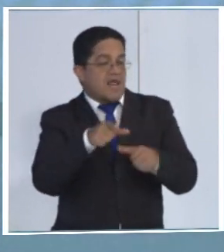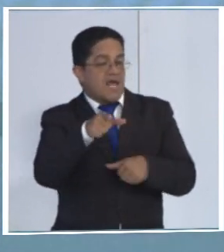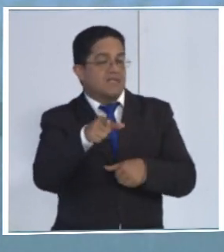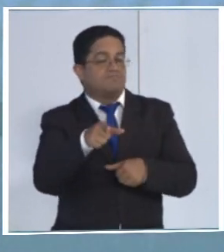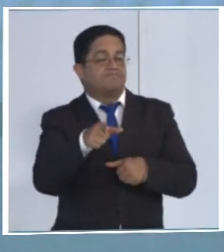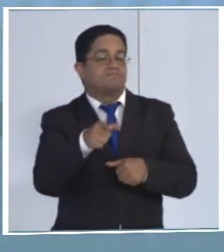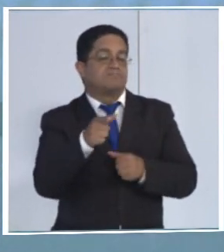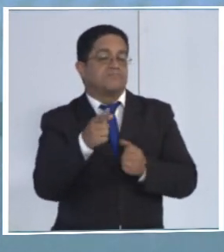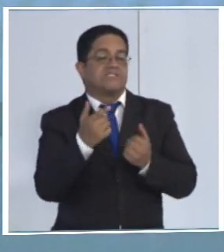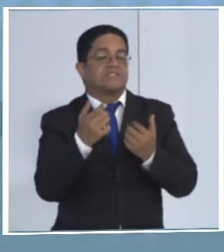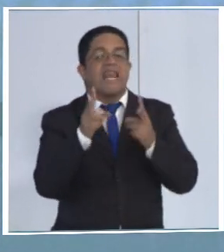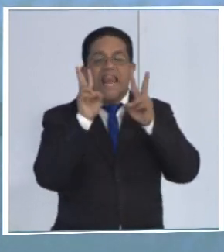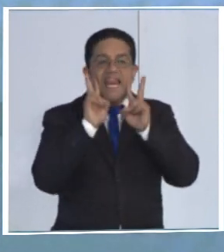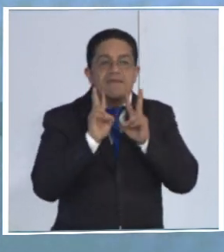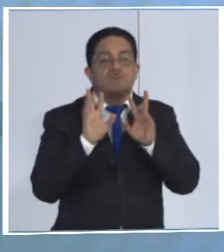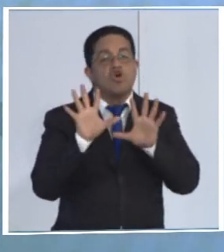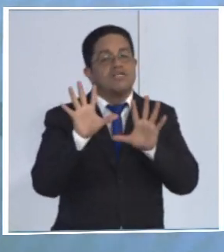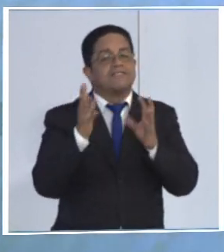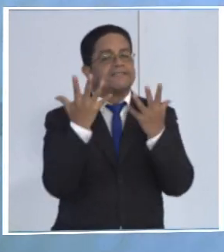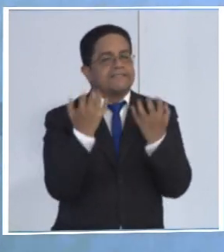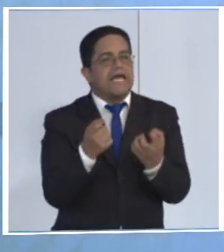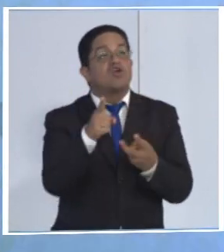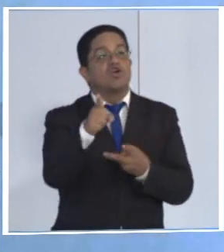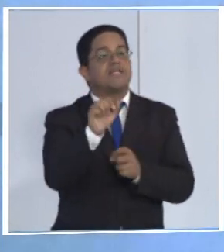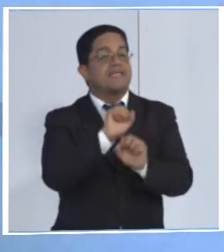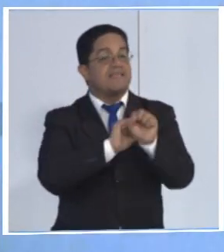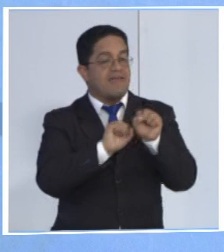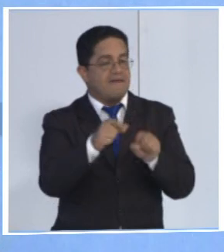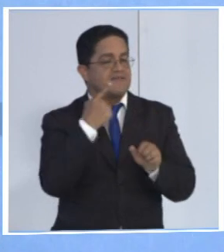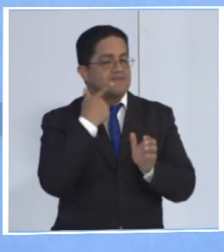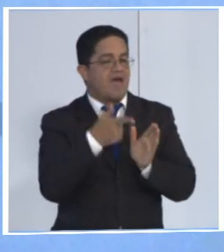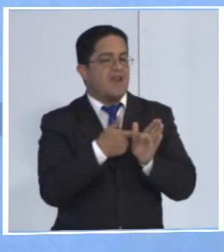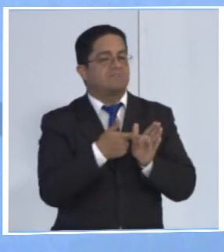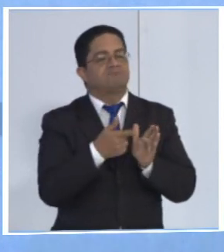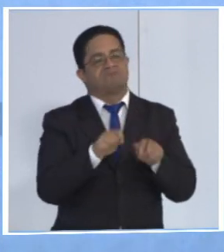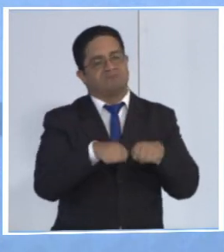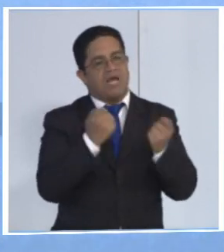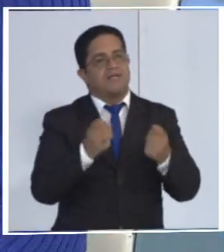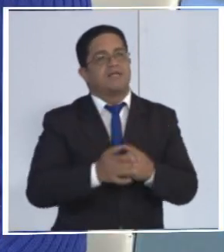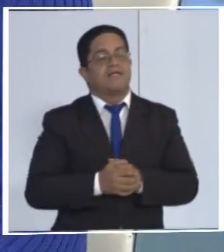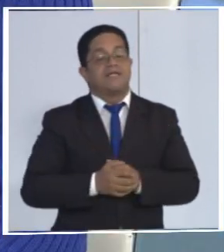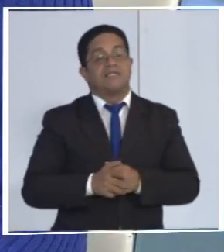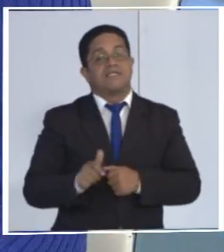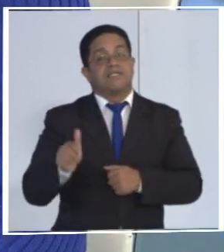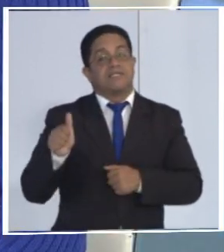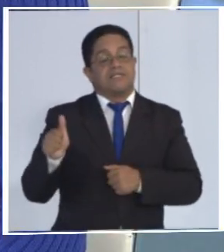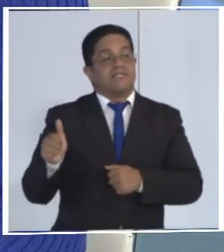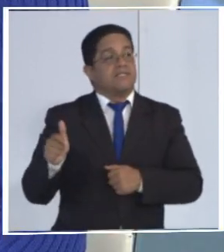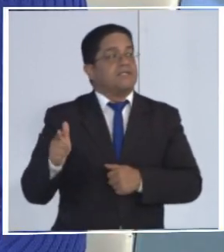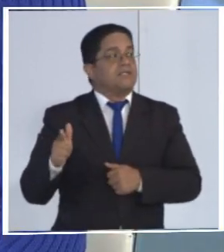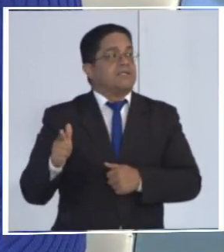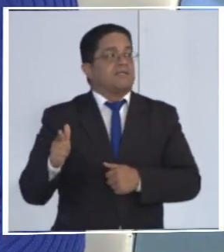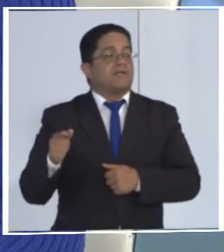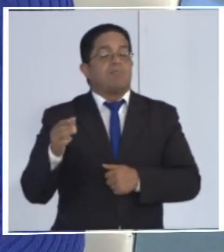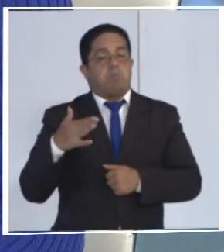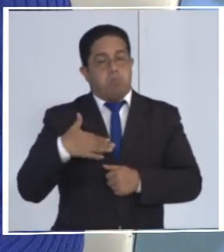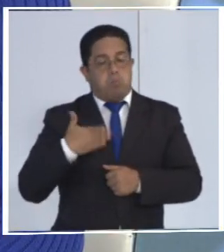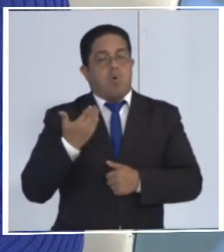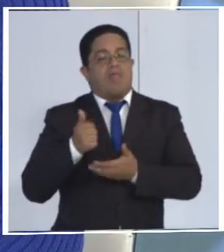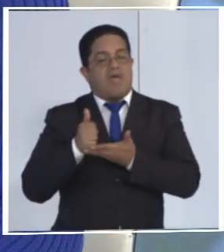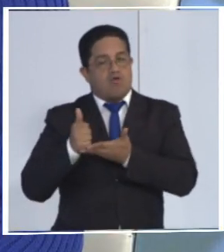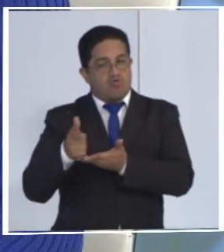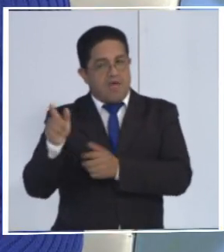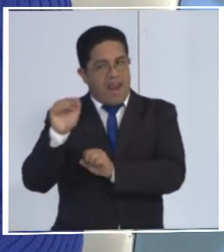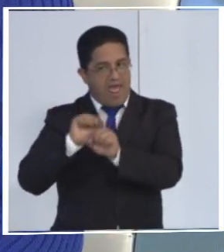preferiblemente para evitar irritaciones o lesionar o lastimar esta piel. Un buen hábito evacuatorio entonces nos puede ayudar a prevenir la